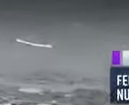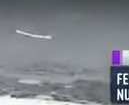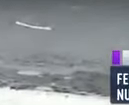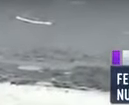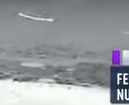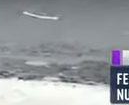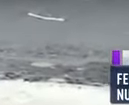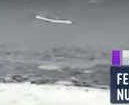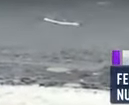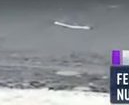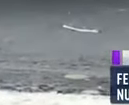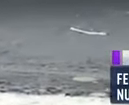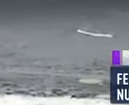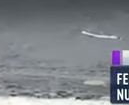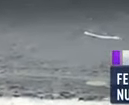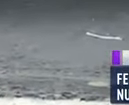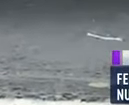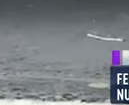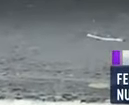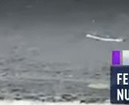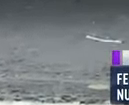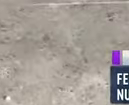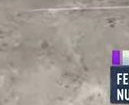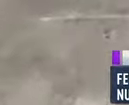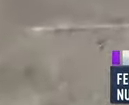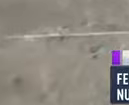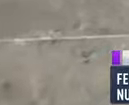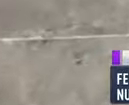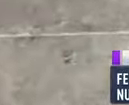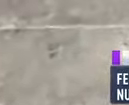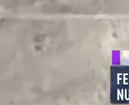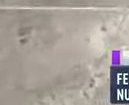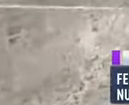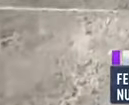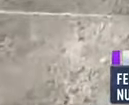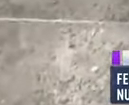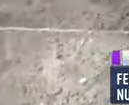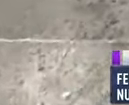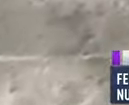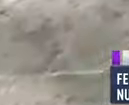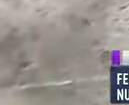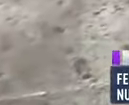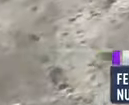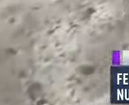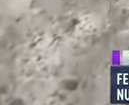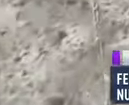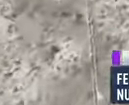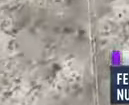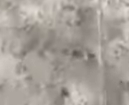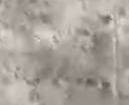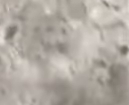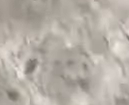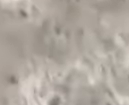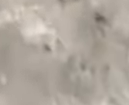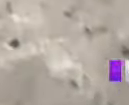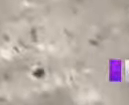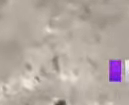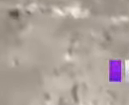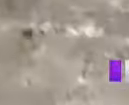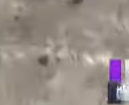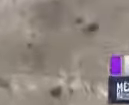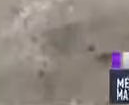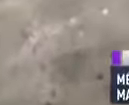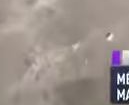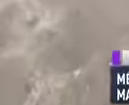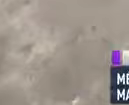Provincial de Loja, lugar donde fue asesinada la menor Emilia Benavides en meses pasados. En México estaremos revisando lamentablemente una